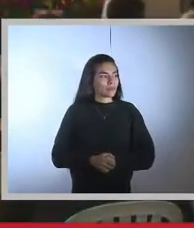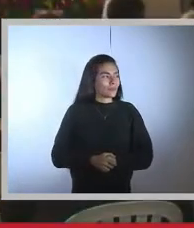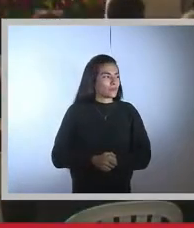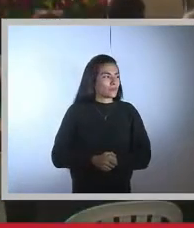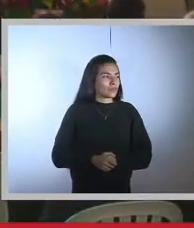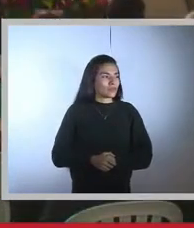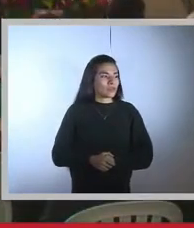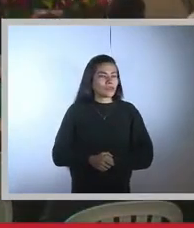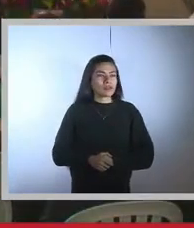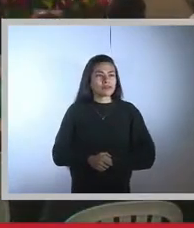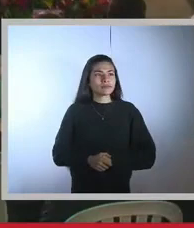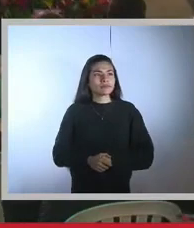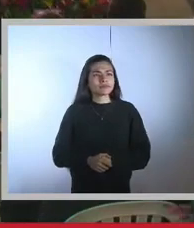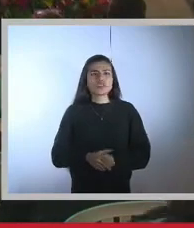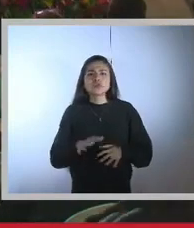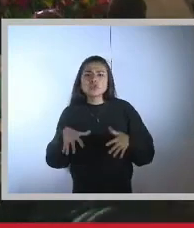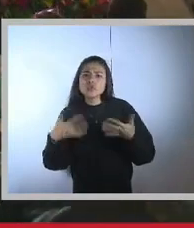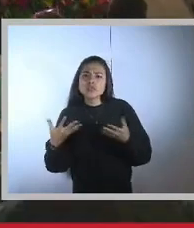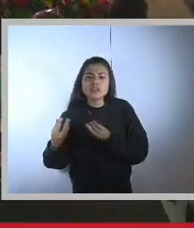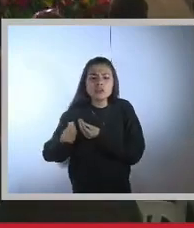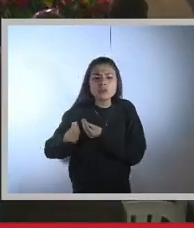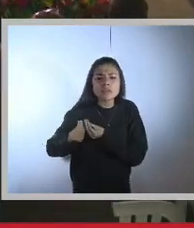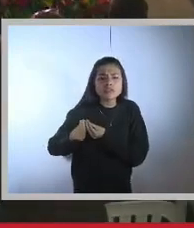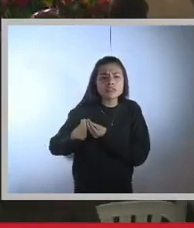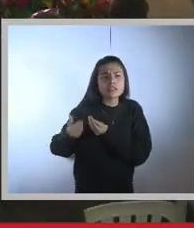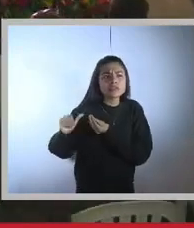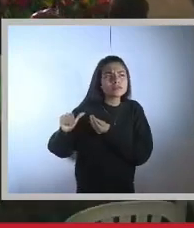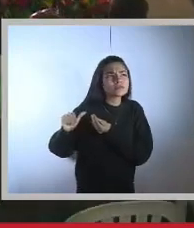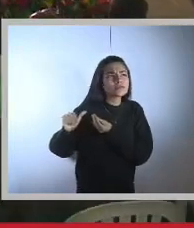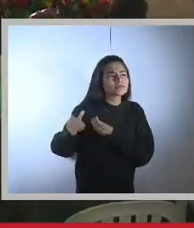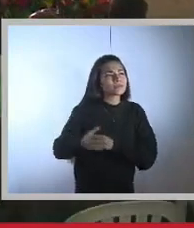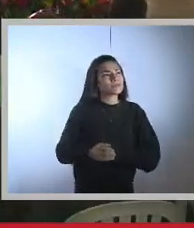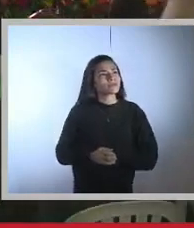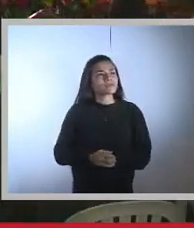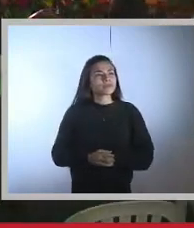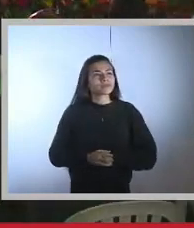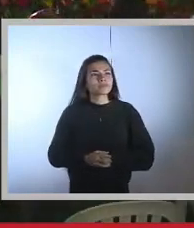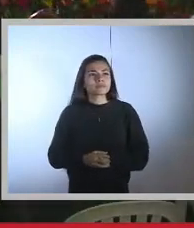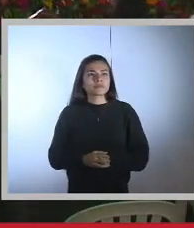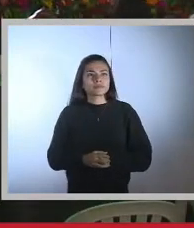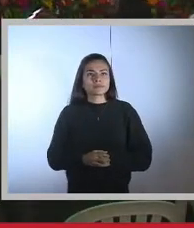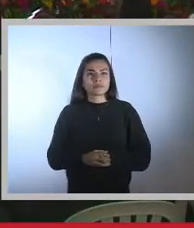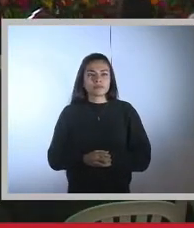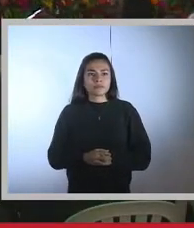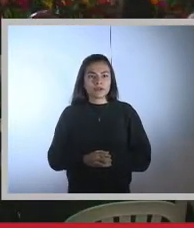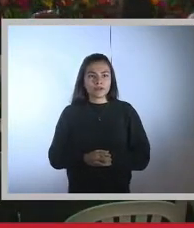¿Dónde está la compañera? Ah, sí, sí. ¿Cómo se llama?